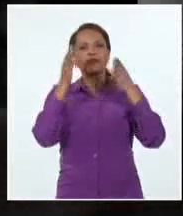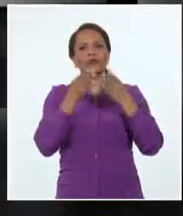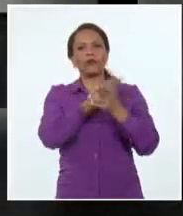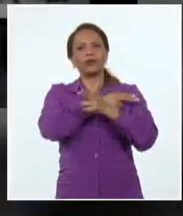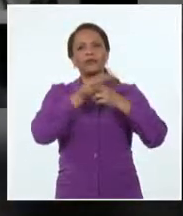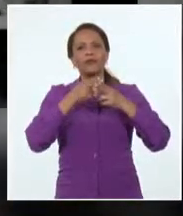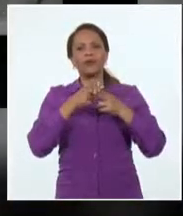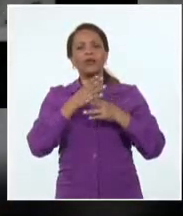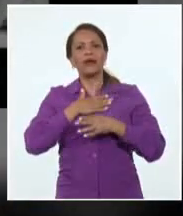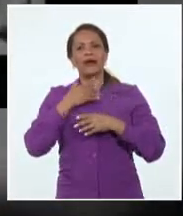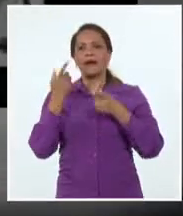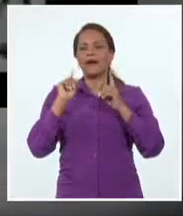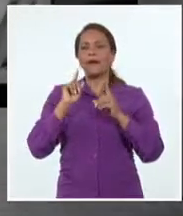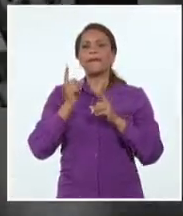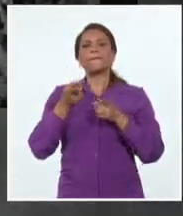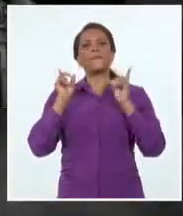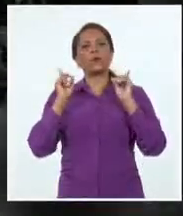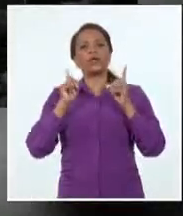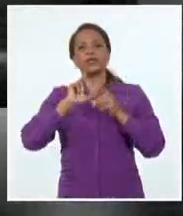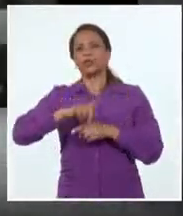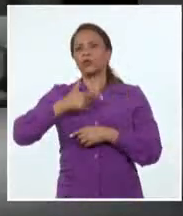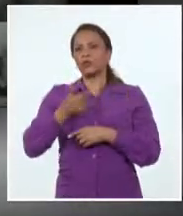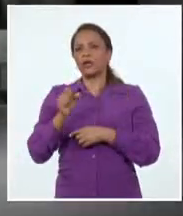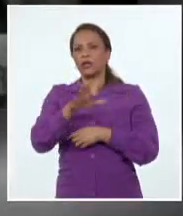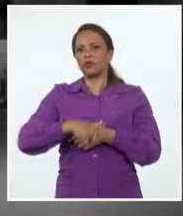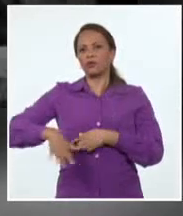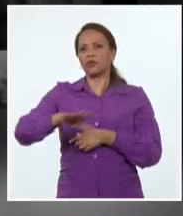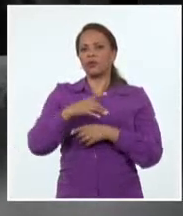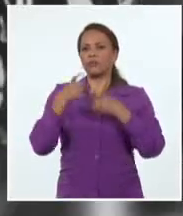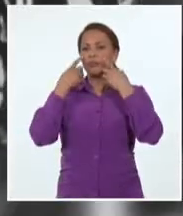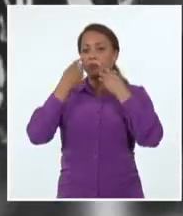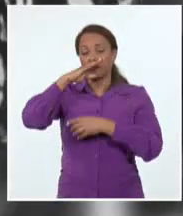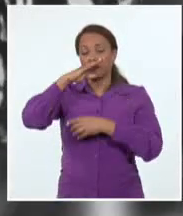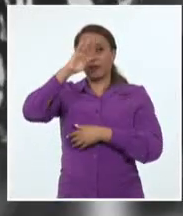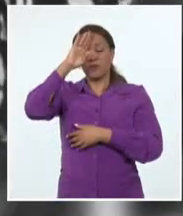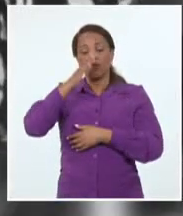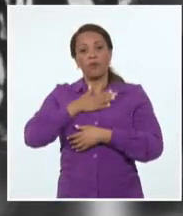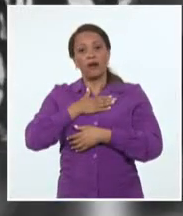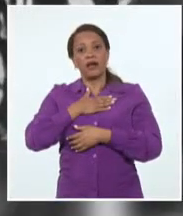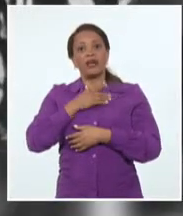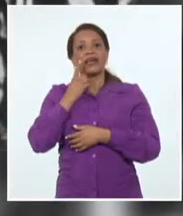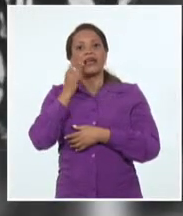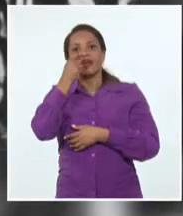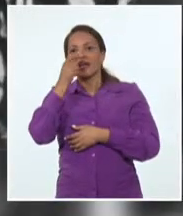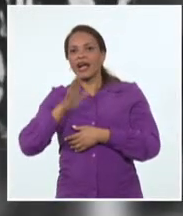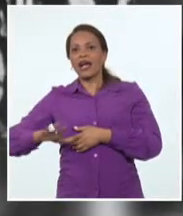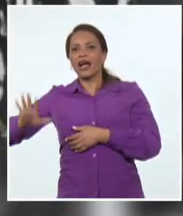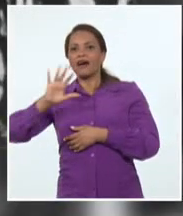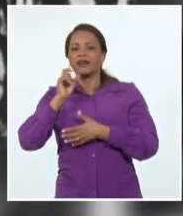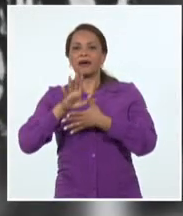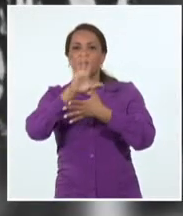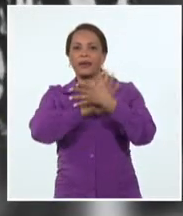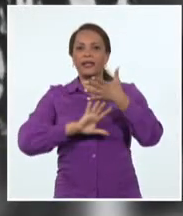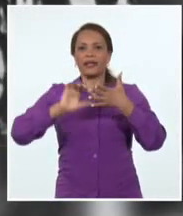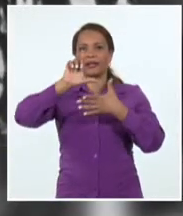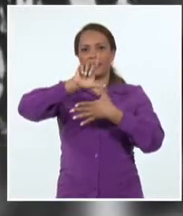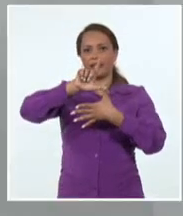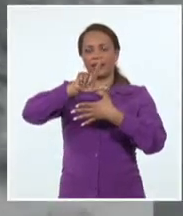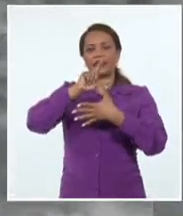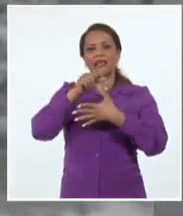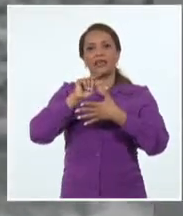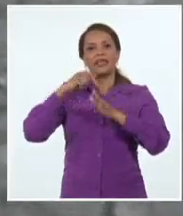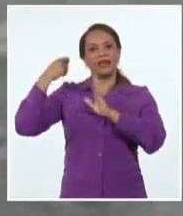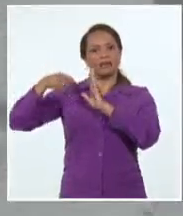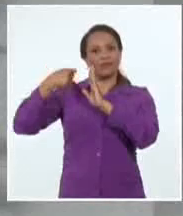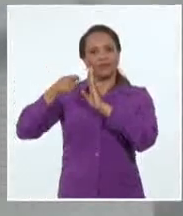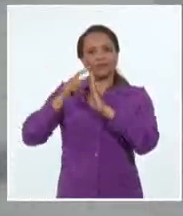acontecimientos políticos, sociales y culturales más relevantes de Cuba, Asia, África y América Latina. La Cámara de Santiago